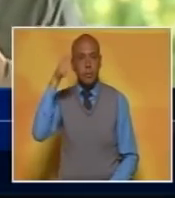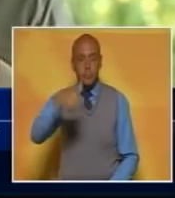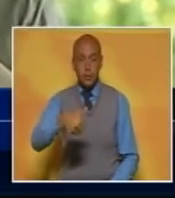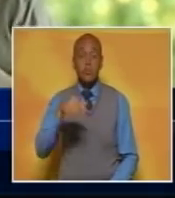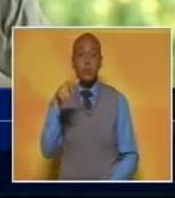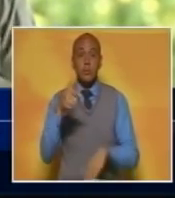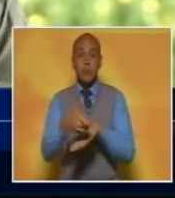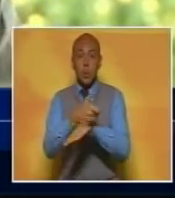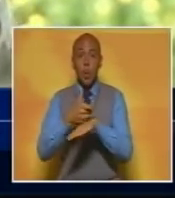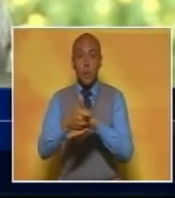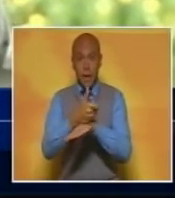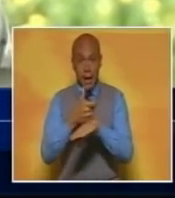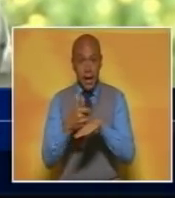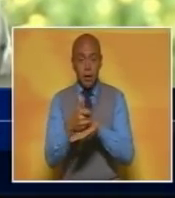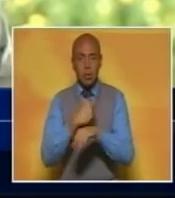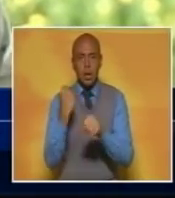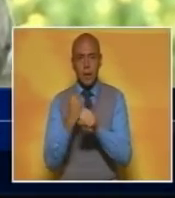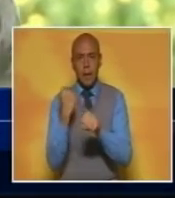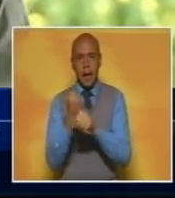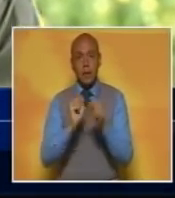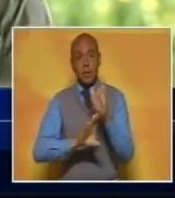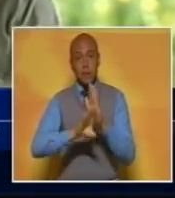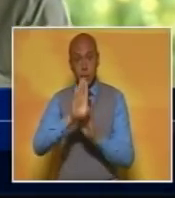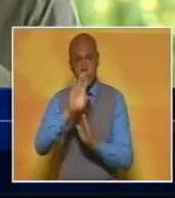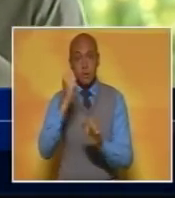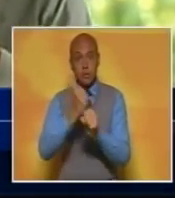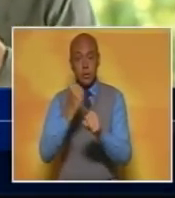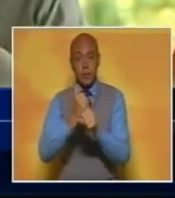gobierno trabaja en el fortalecimiento del nuevo sistema